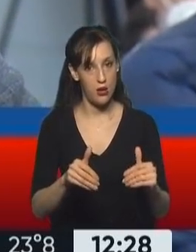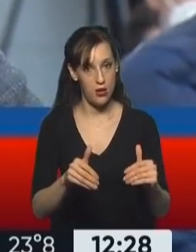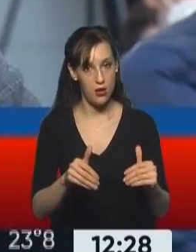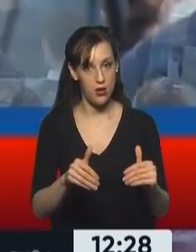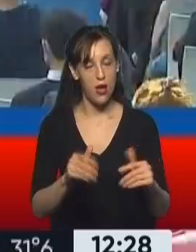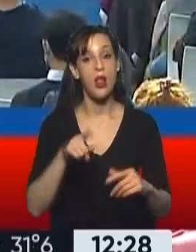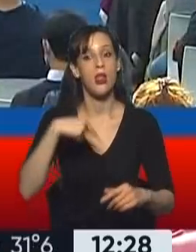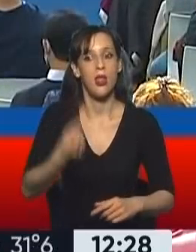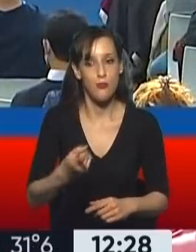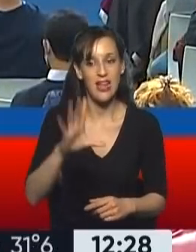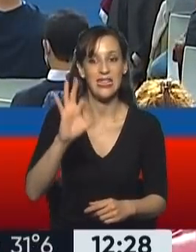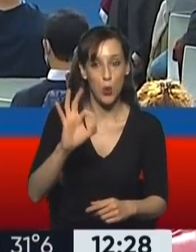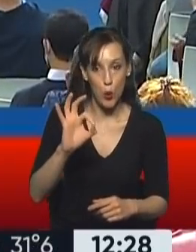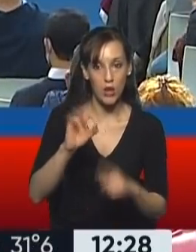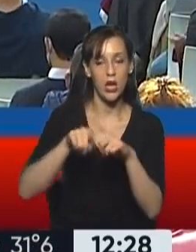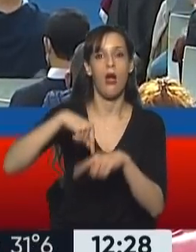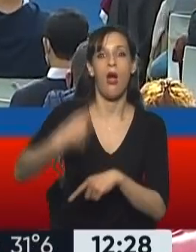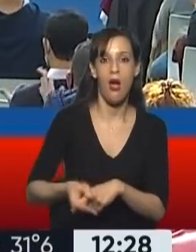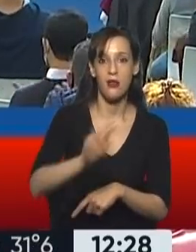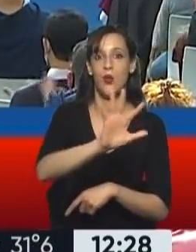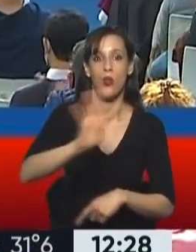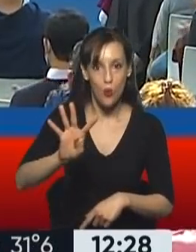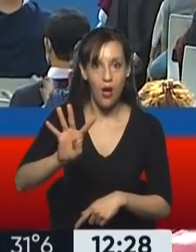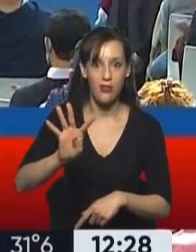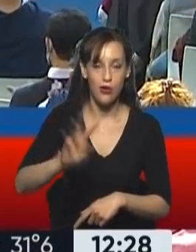Y después fue 50 y 54.